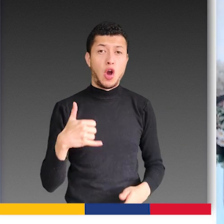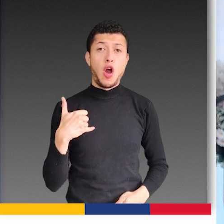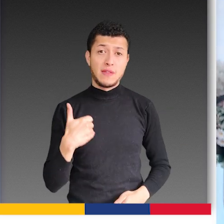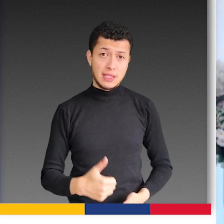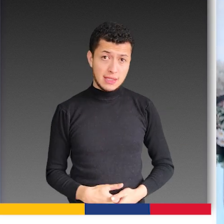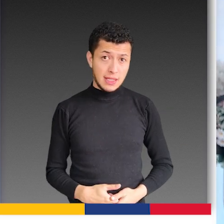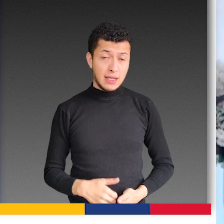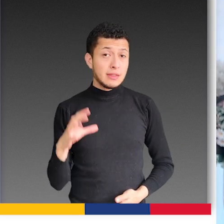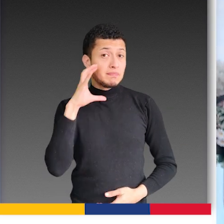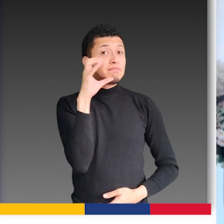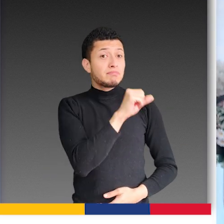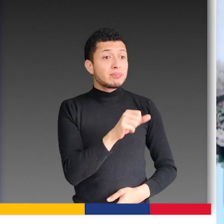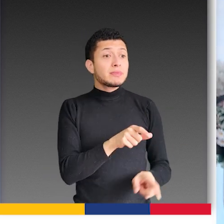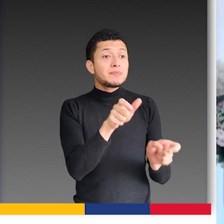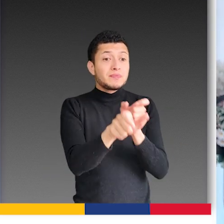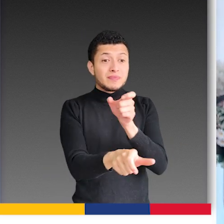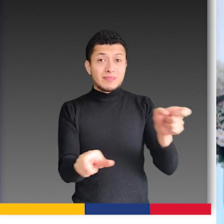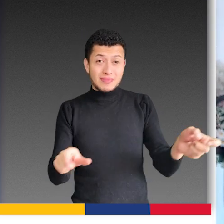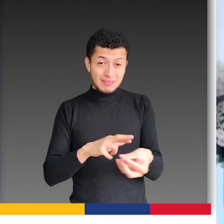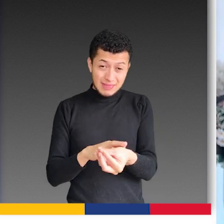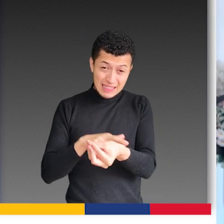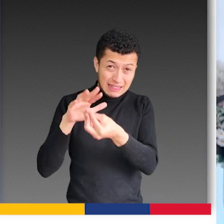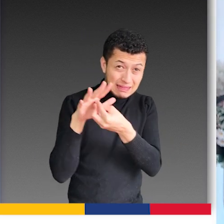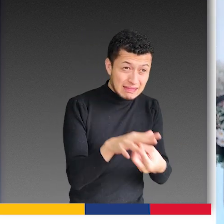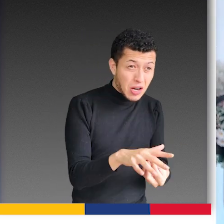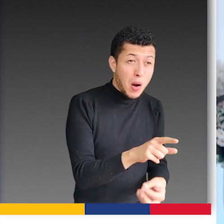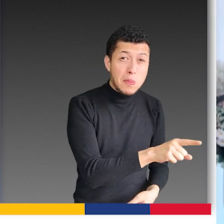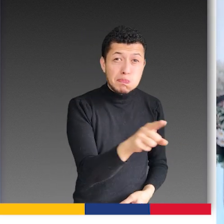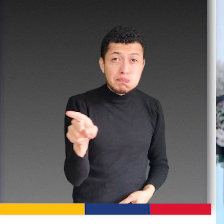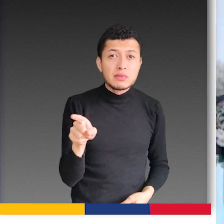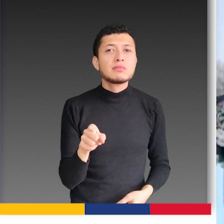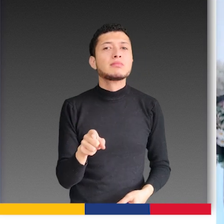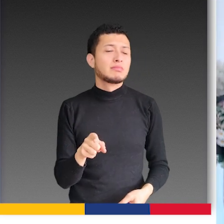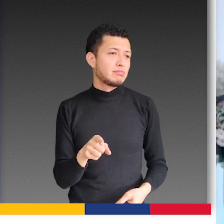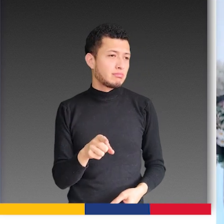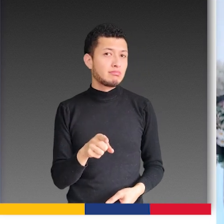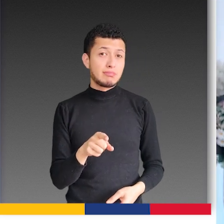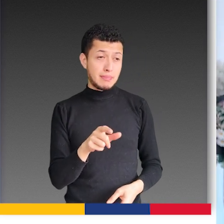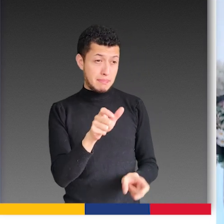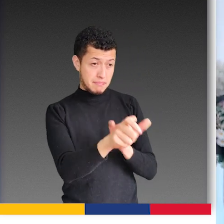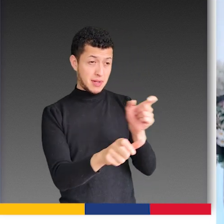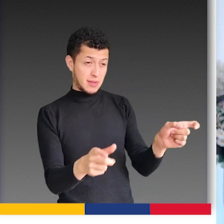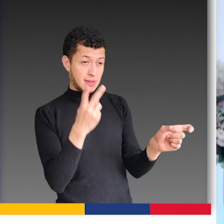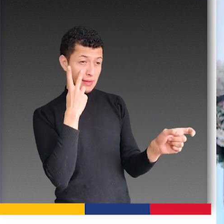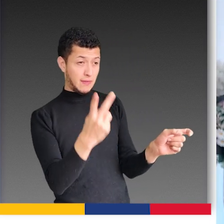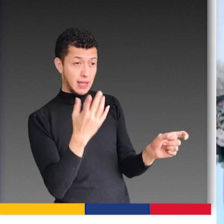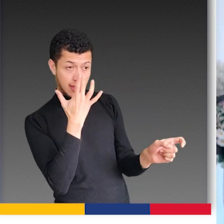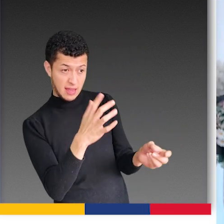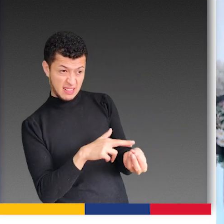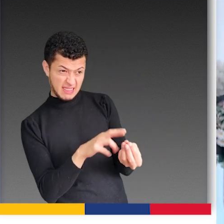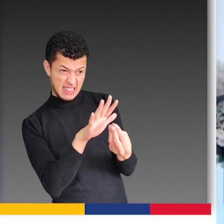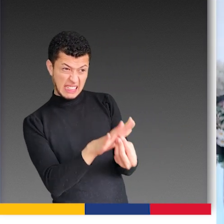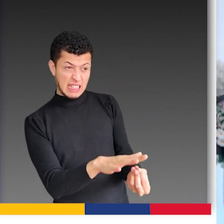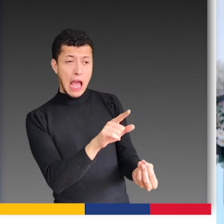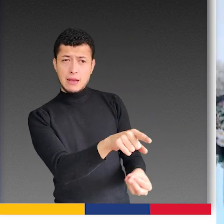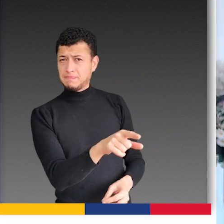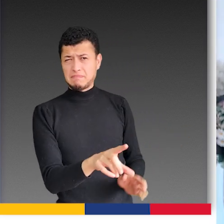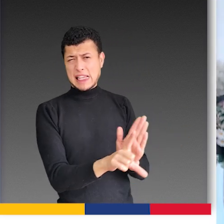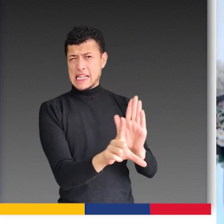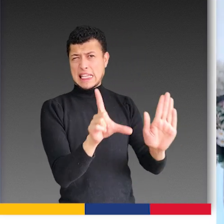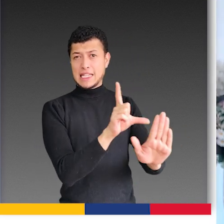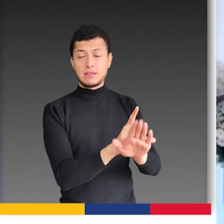Y esto tiene que ver con que en cada persona racializada se ve a un